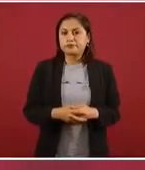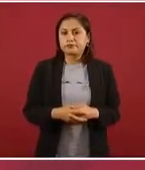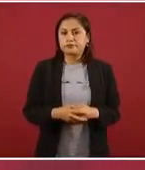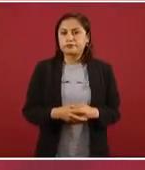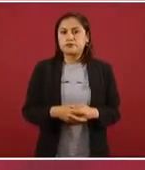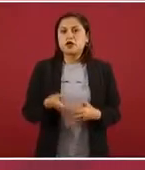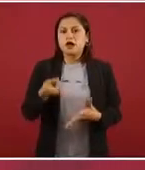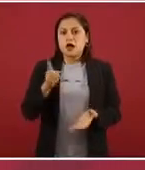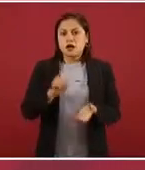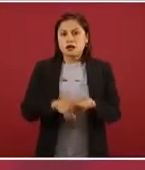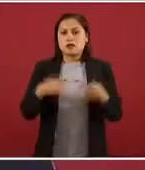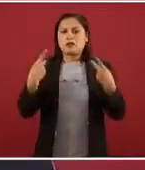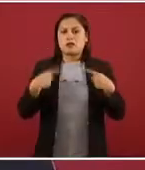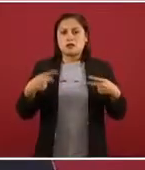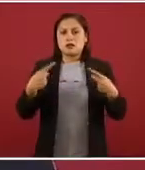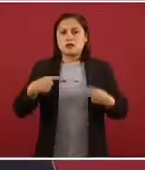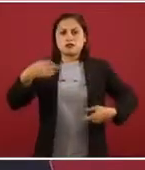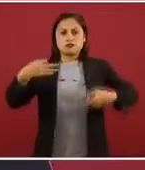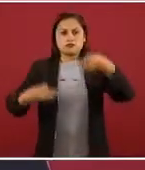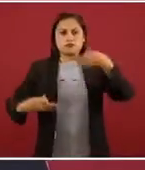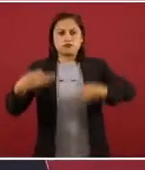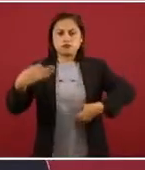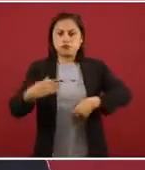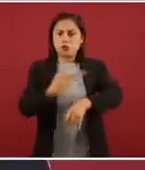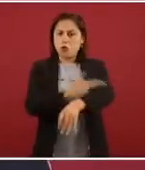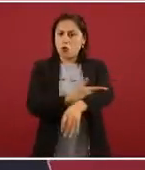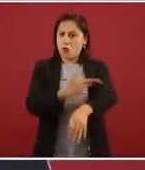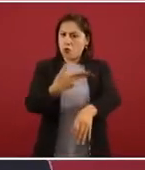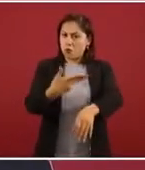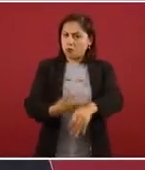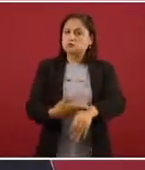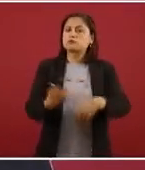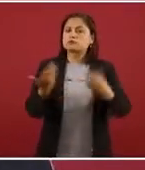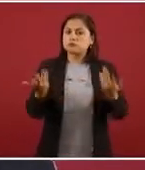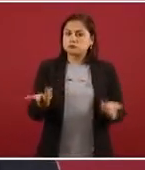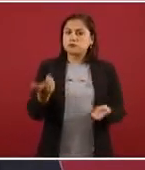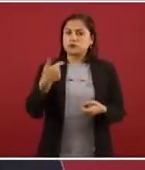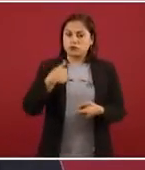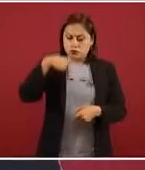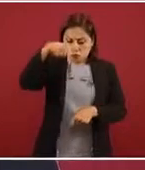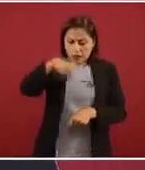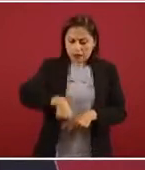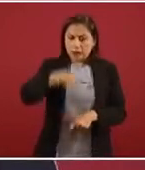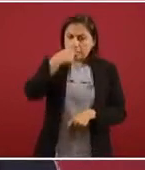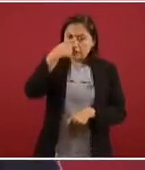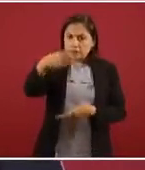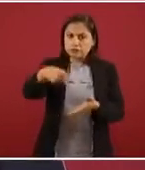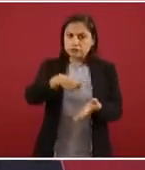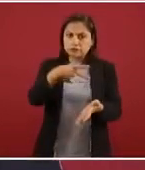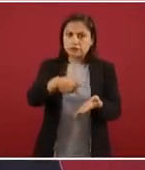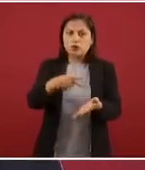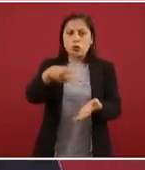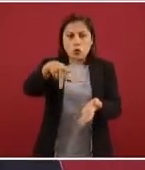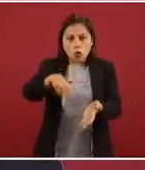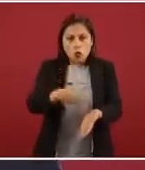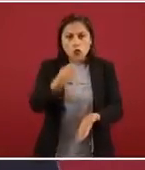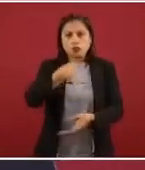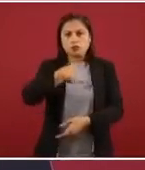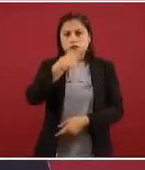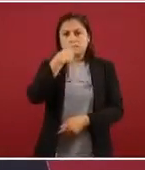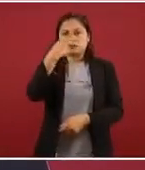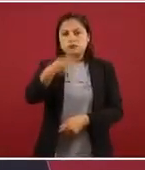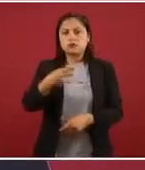Gente honesta, yo le tengo, lo he dicho aquí varias veces, lo repito, le tengo confianza